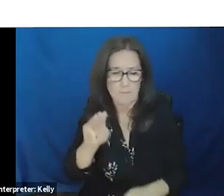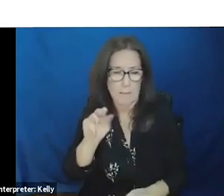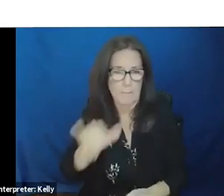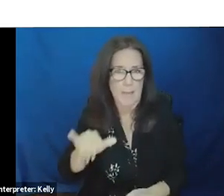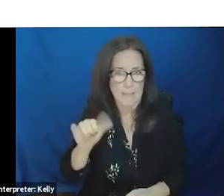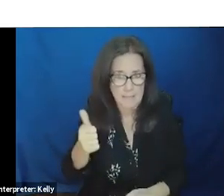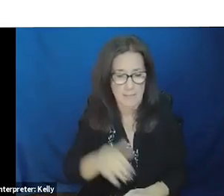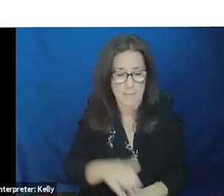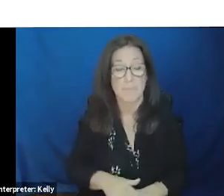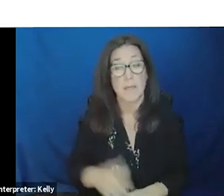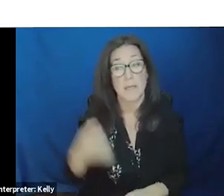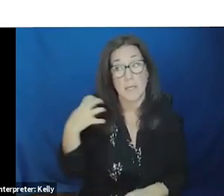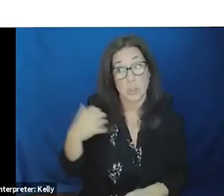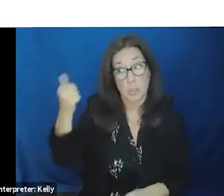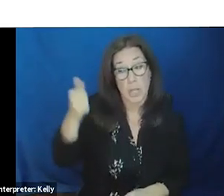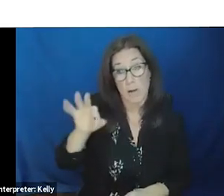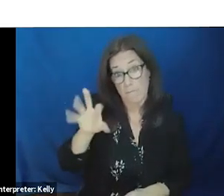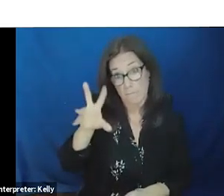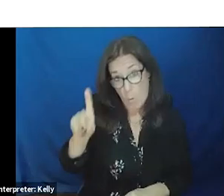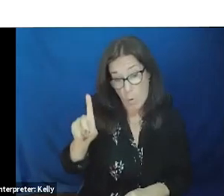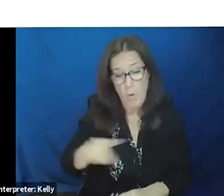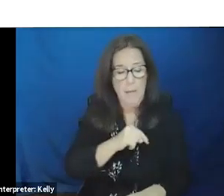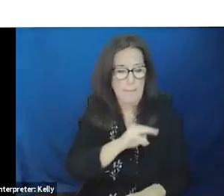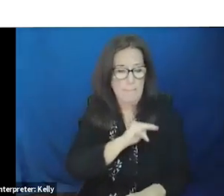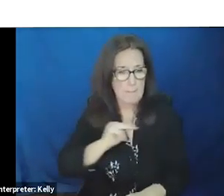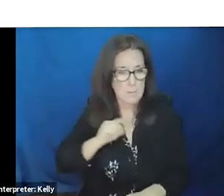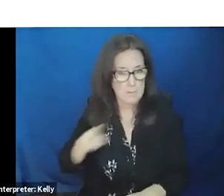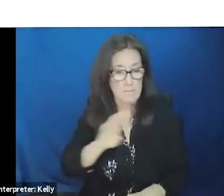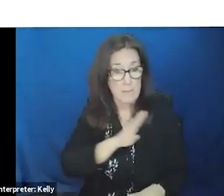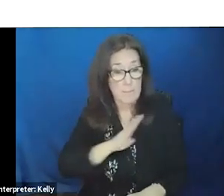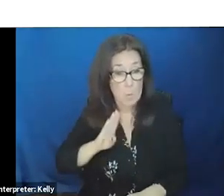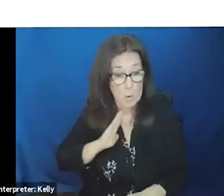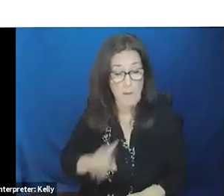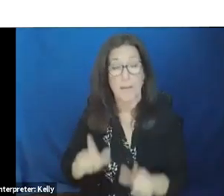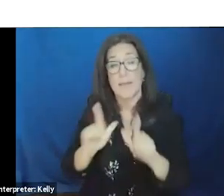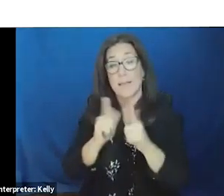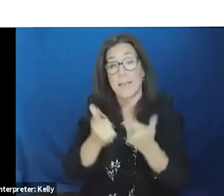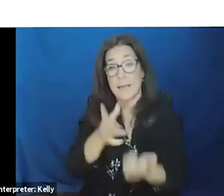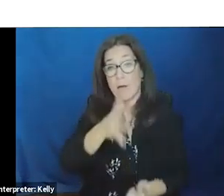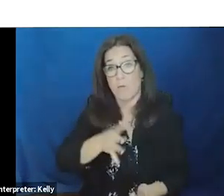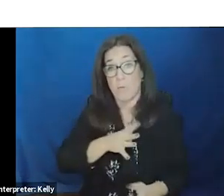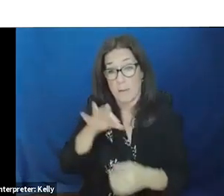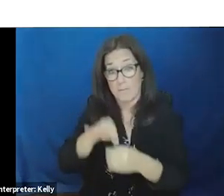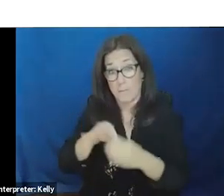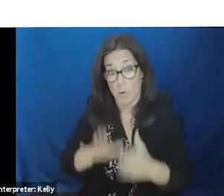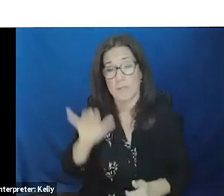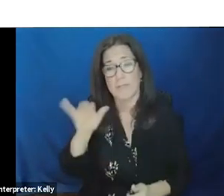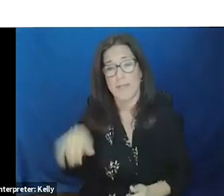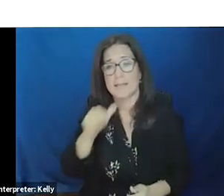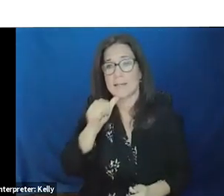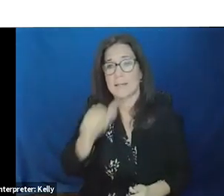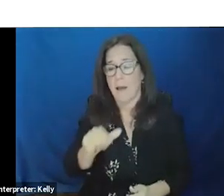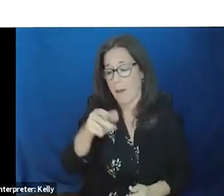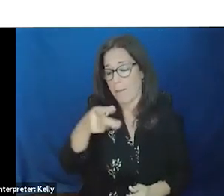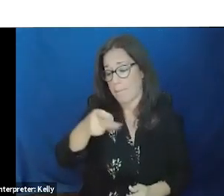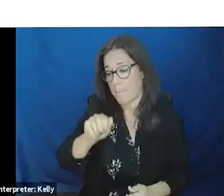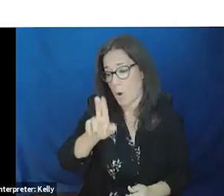recibieron el 10 de mayo dado que yo soy miembro de un comité presidente afuera y miembros del consejo